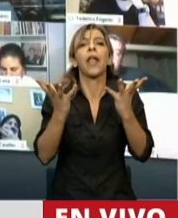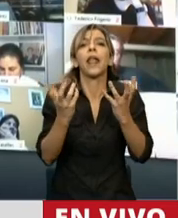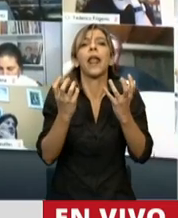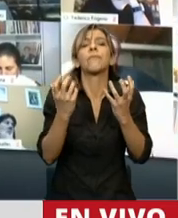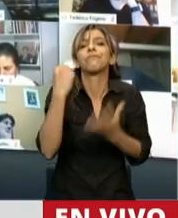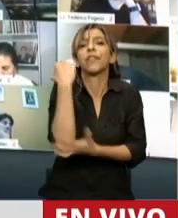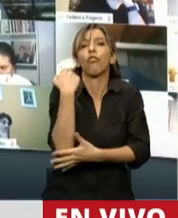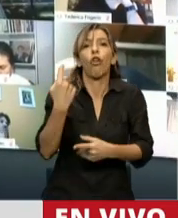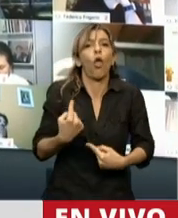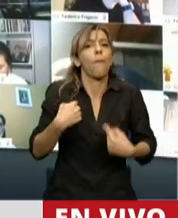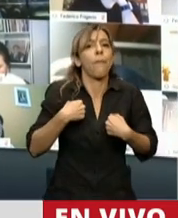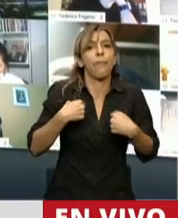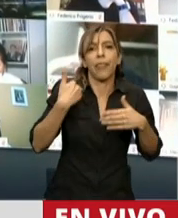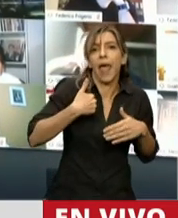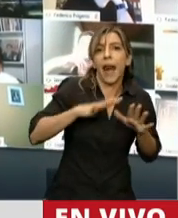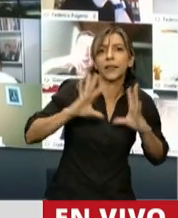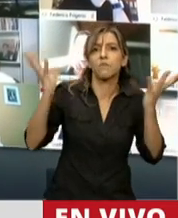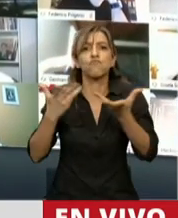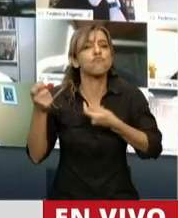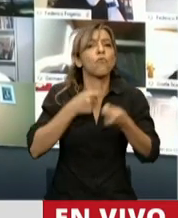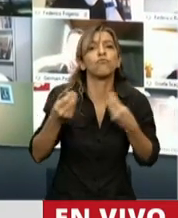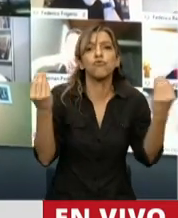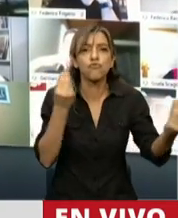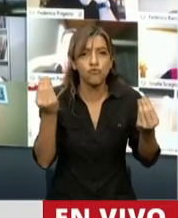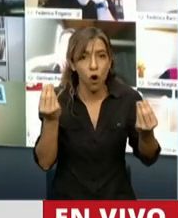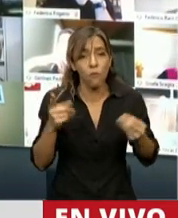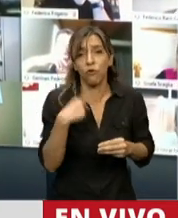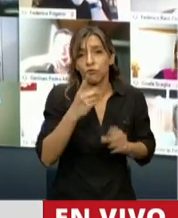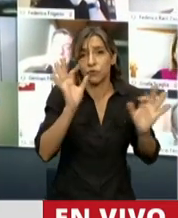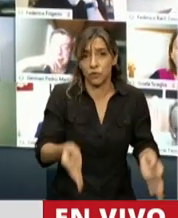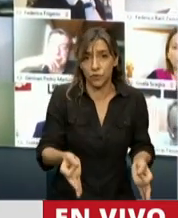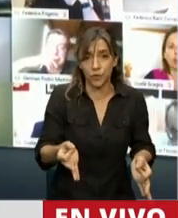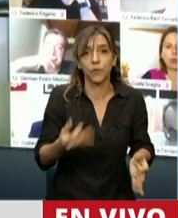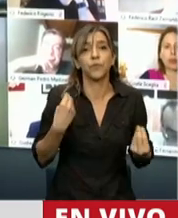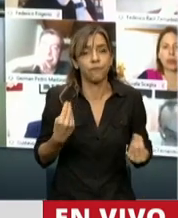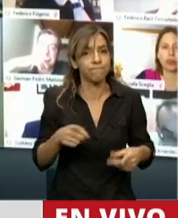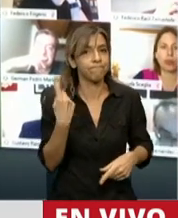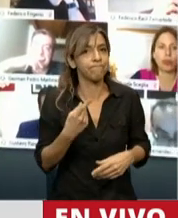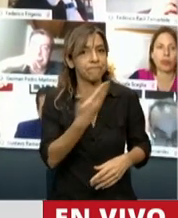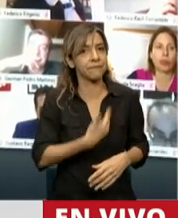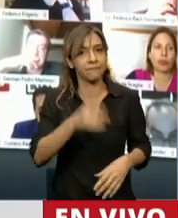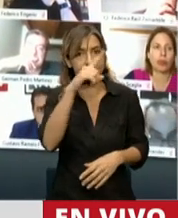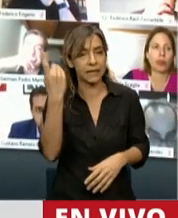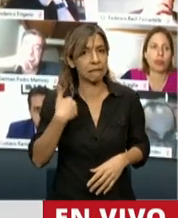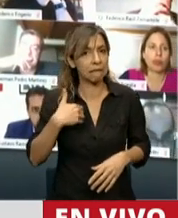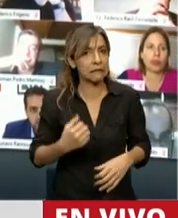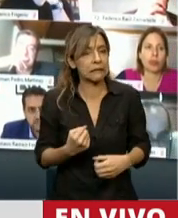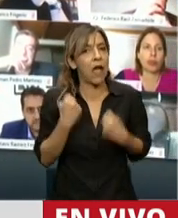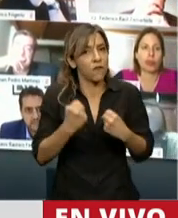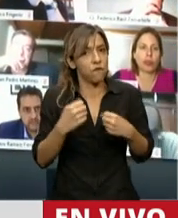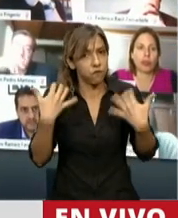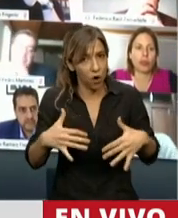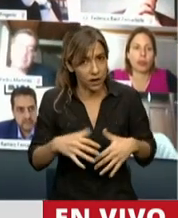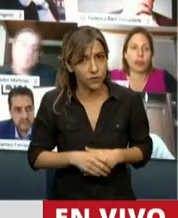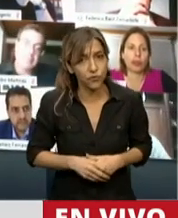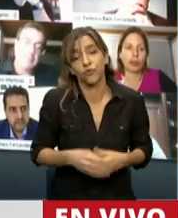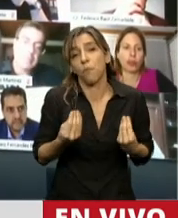valorar el enorme esfuerzo fiscal que está haciendo el Estado argentino para contener esta situación a través